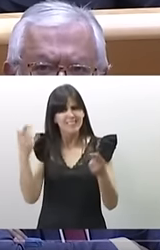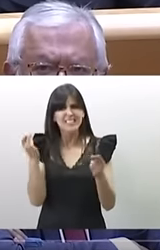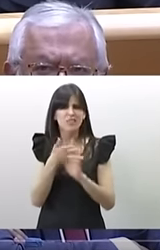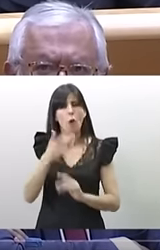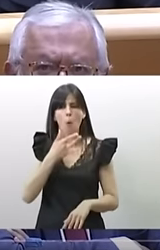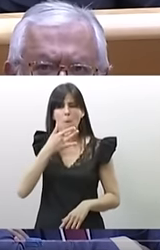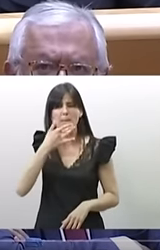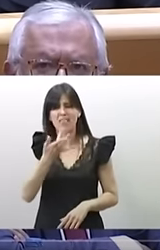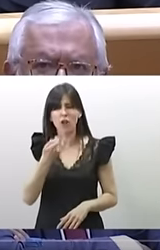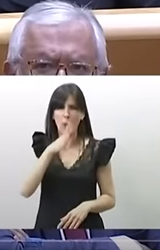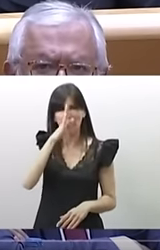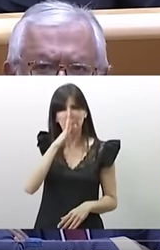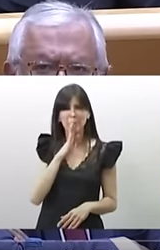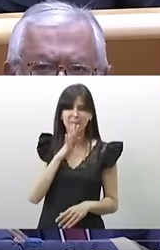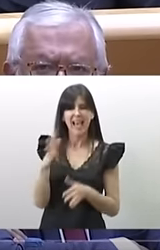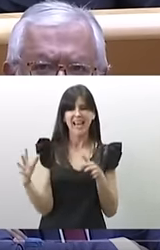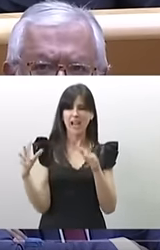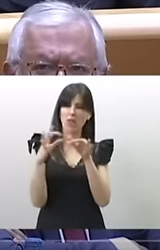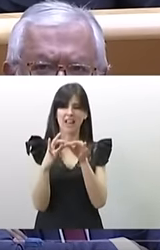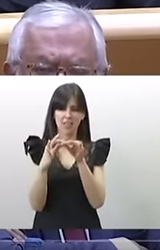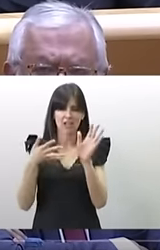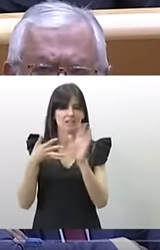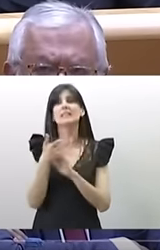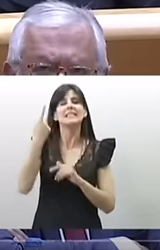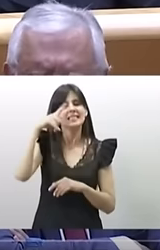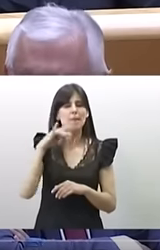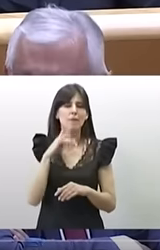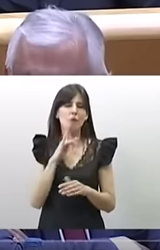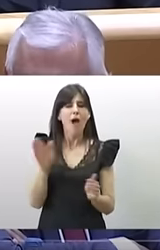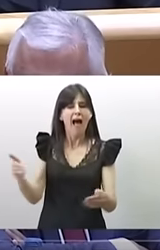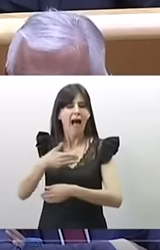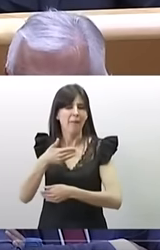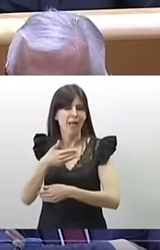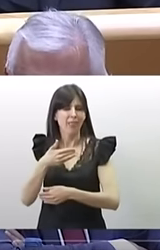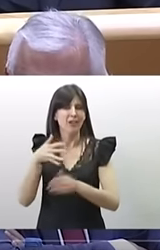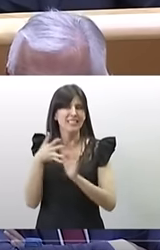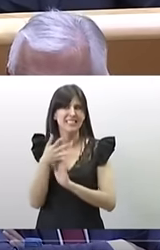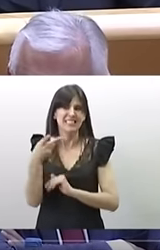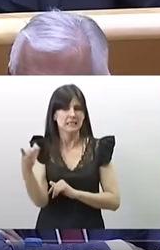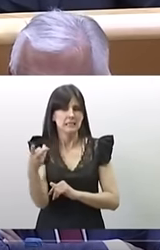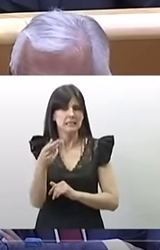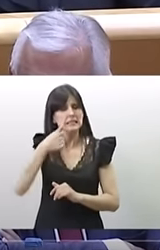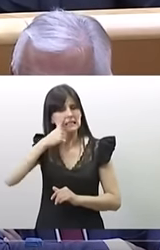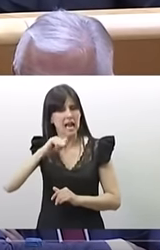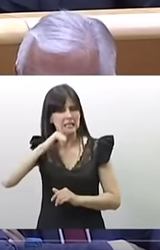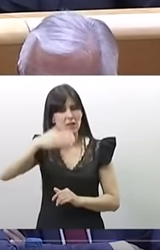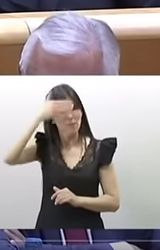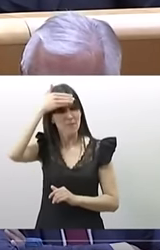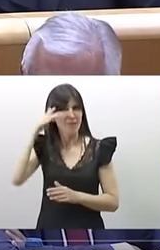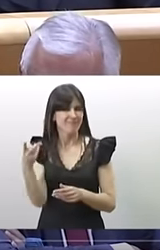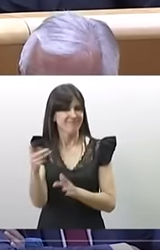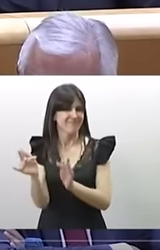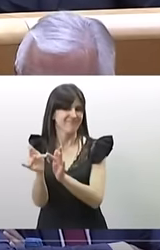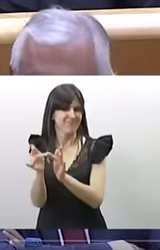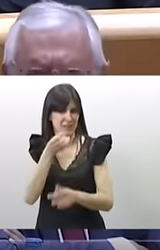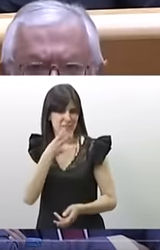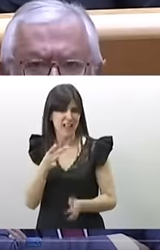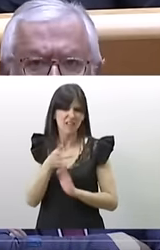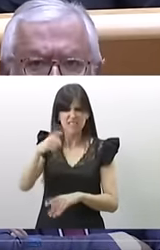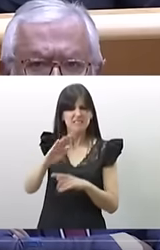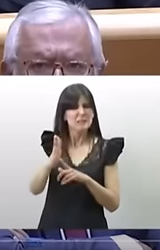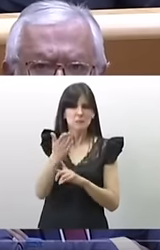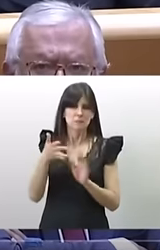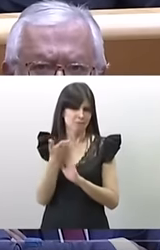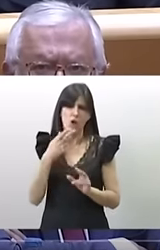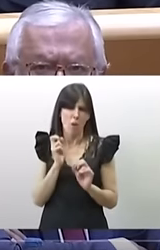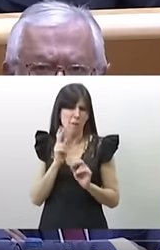de reconciliación. Porque ya sabemos que el abrazo fraterno era entre Sánchez y Puigdemont. Y ya sabemos que ustedes representan lo peor de la